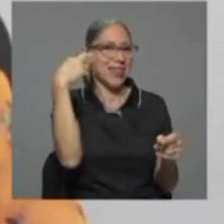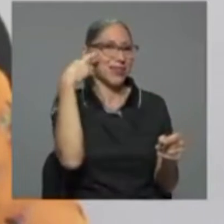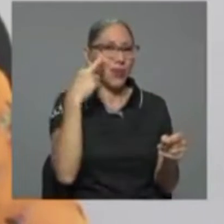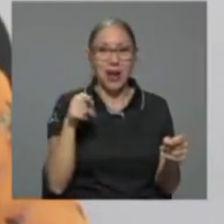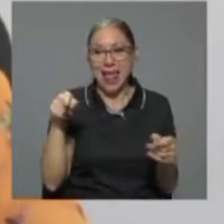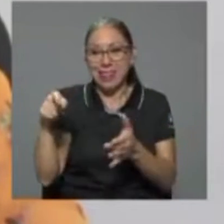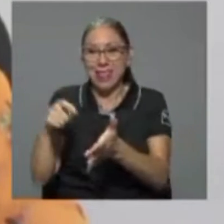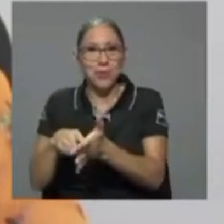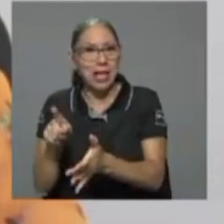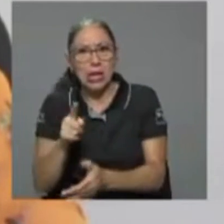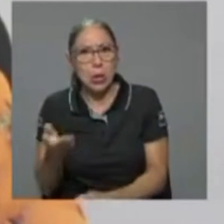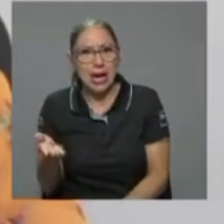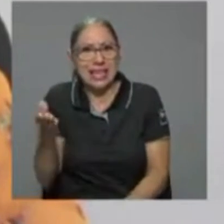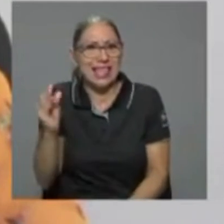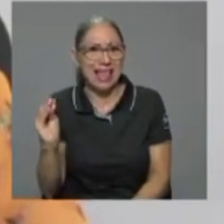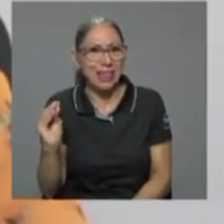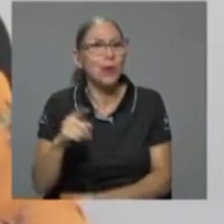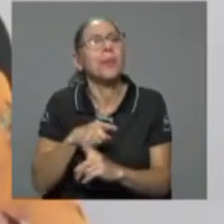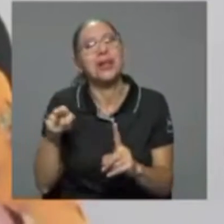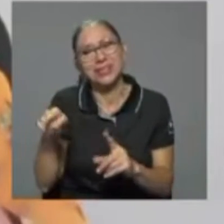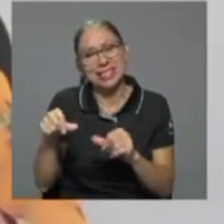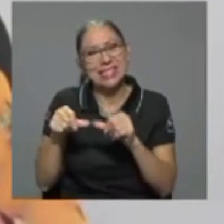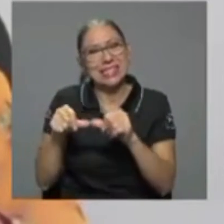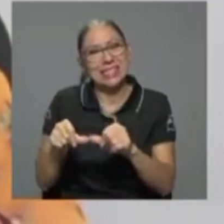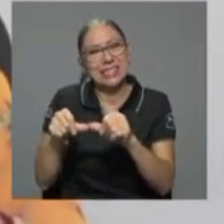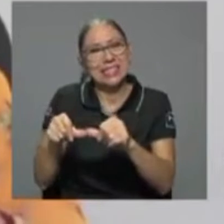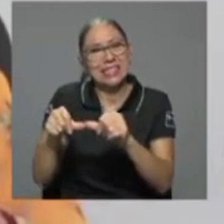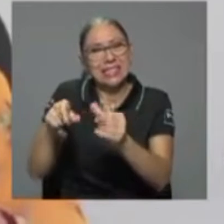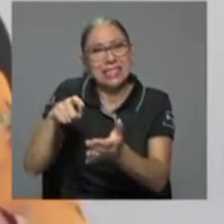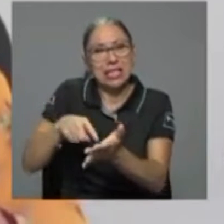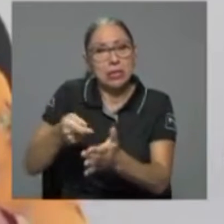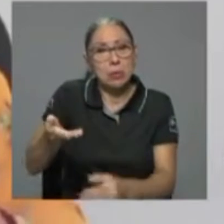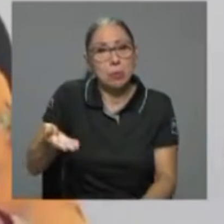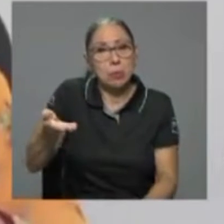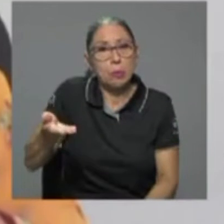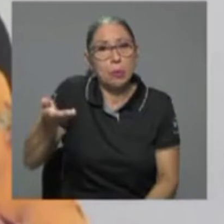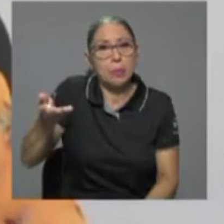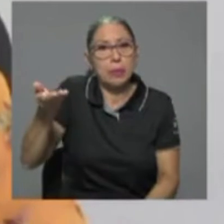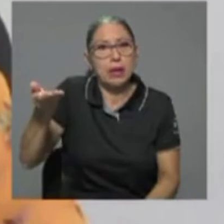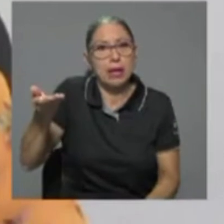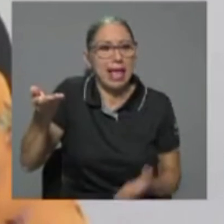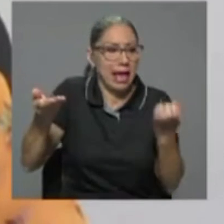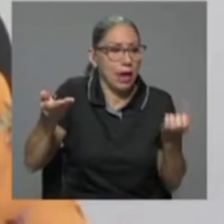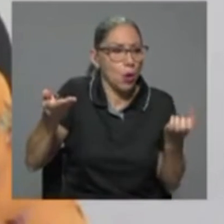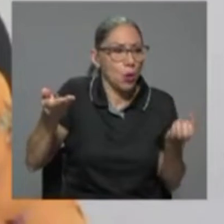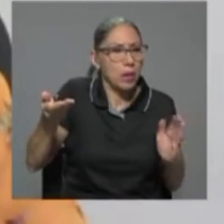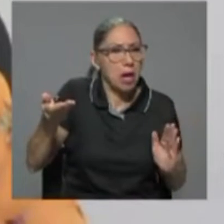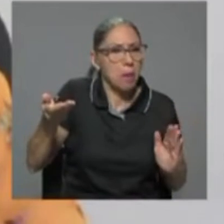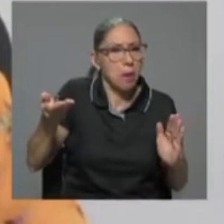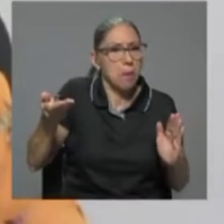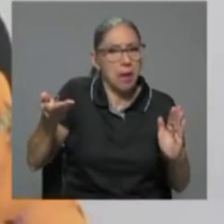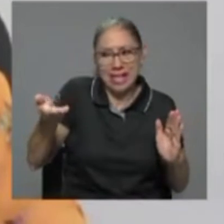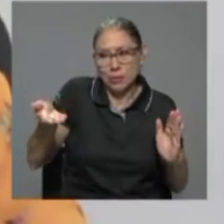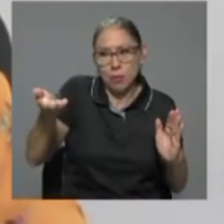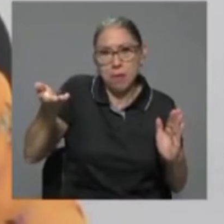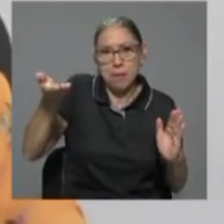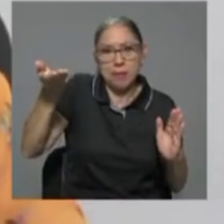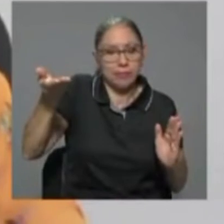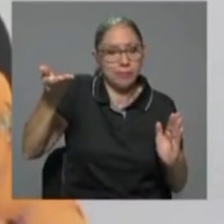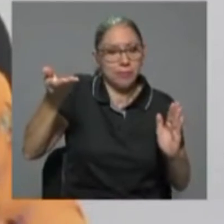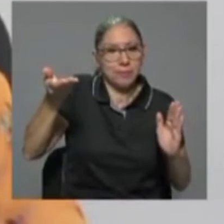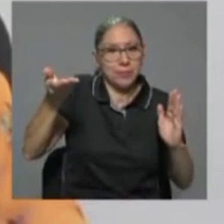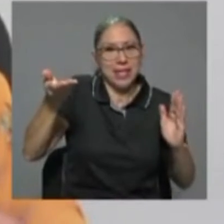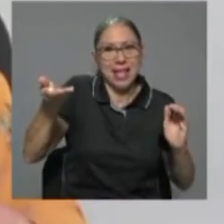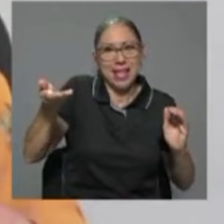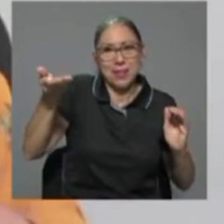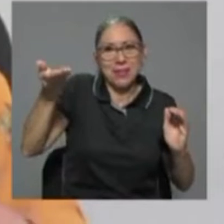deuda sigue creciendo a tasas mayores a los que crece la economía, y además tenemos otro riesgo, y es